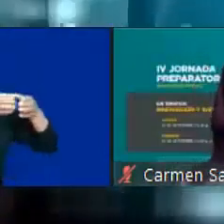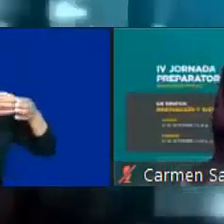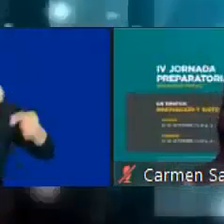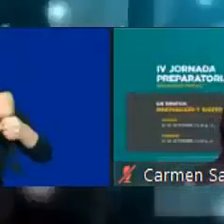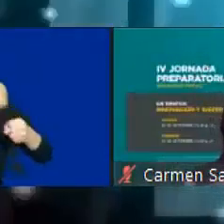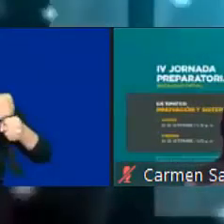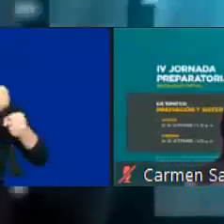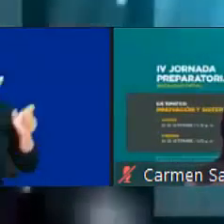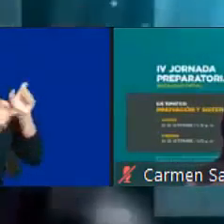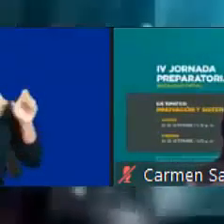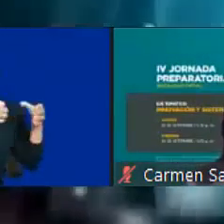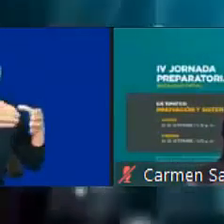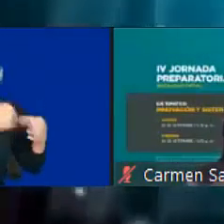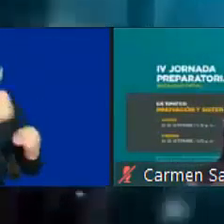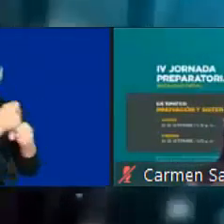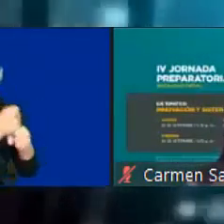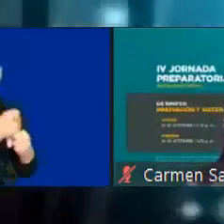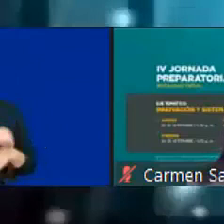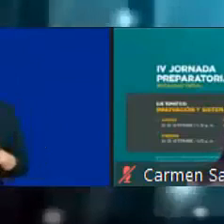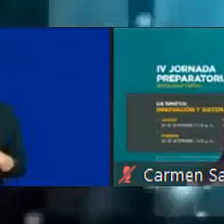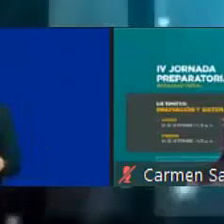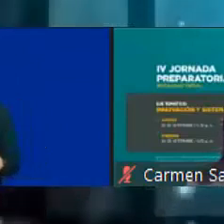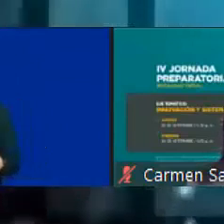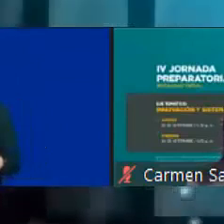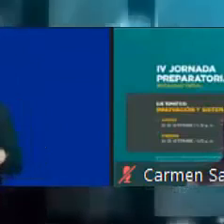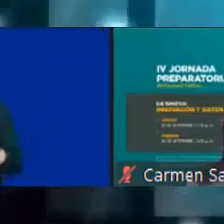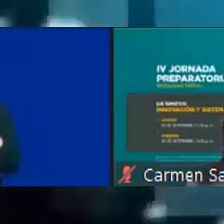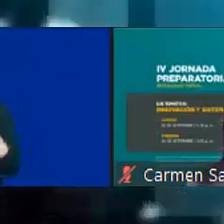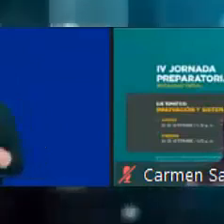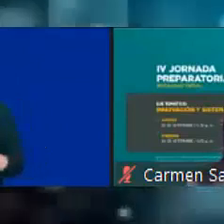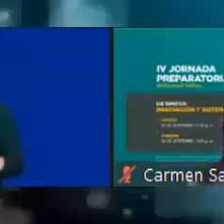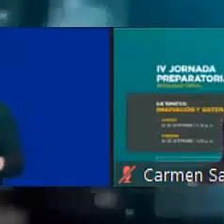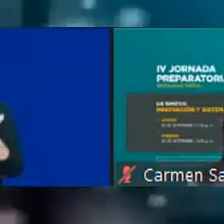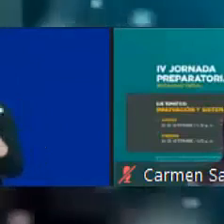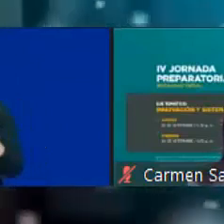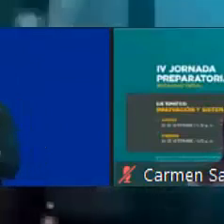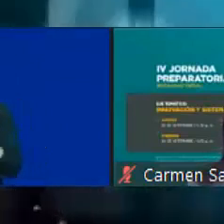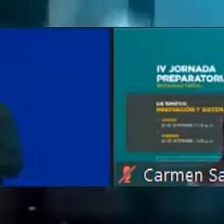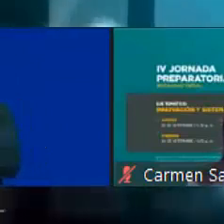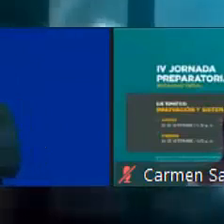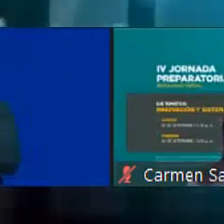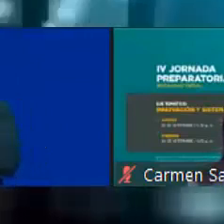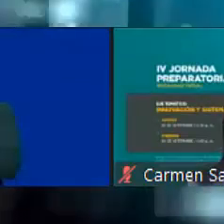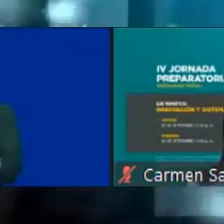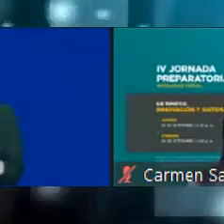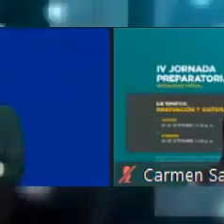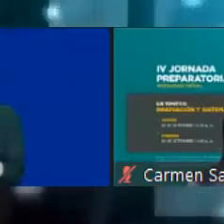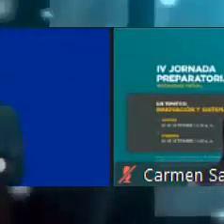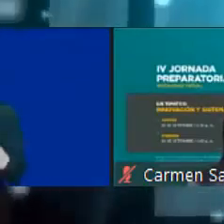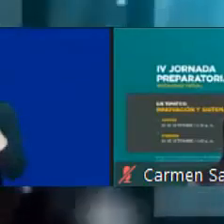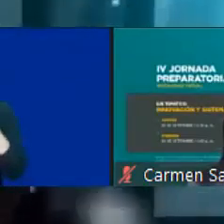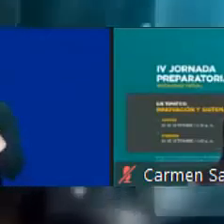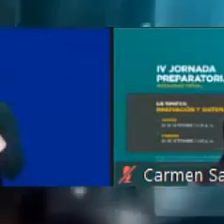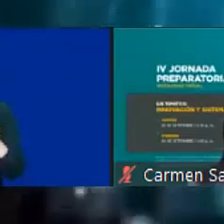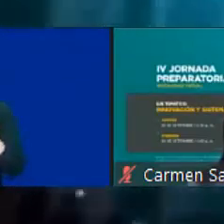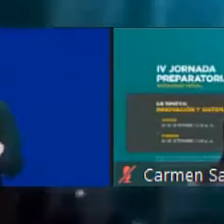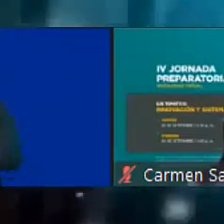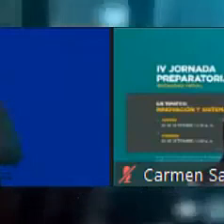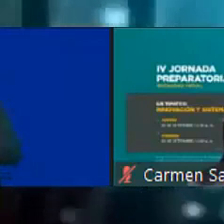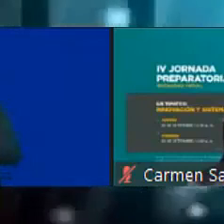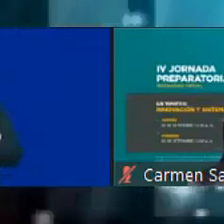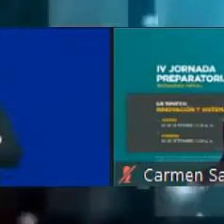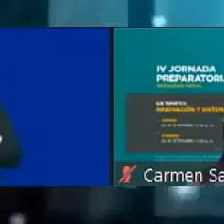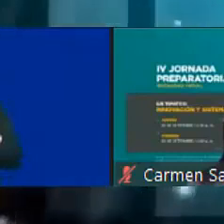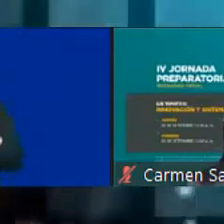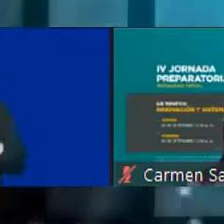trabajados también en las instancias correspondientes, cumpliendo la normatividad vigente asociada a lo que es proyectos de